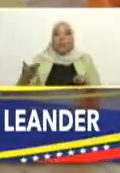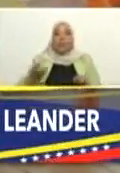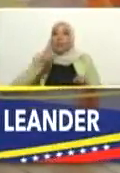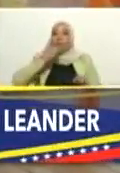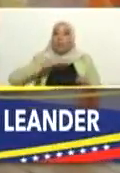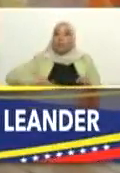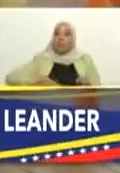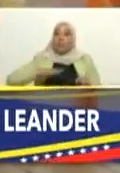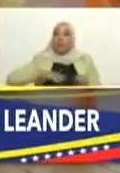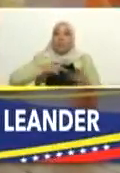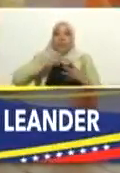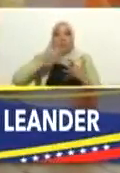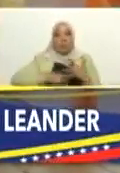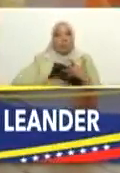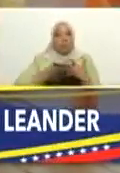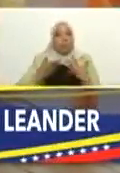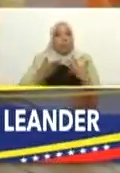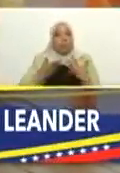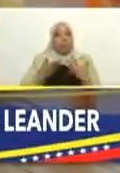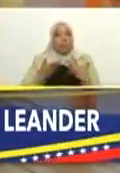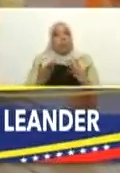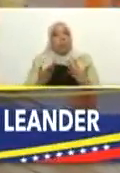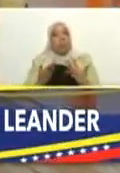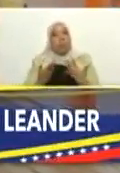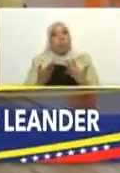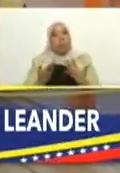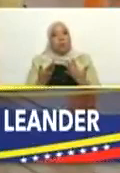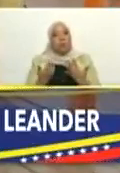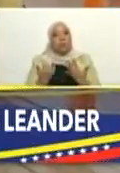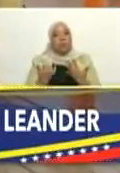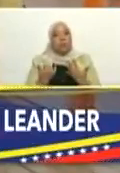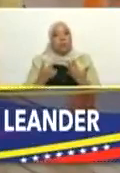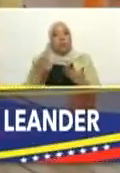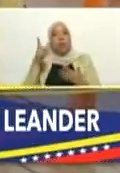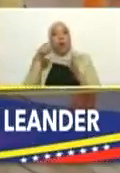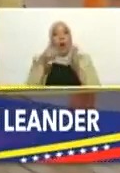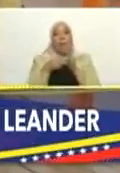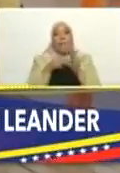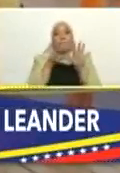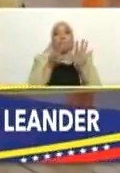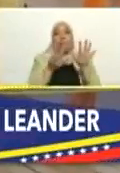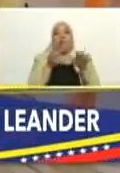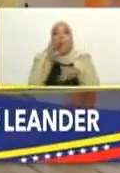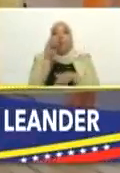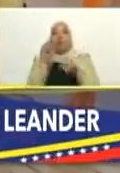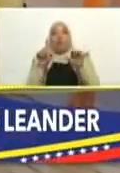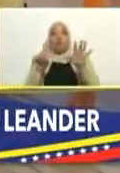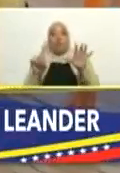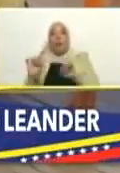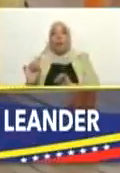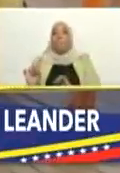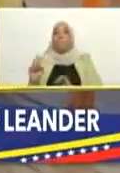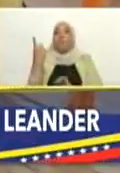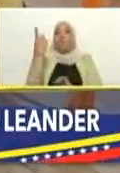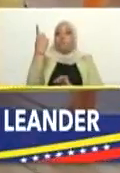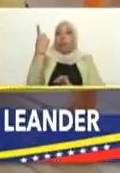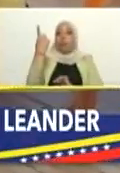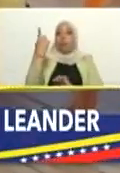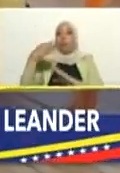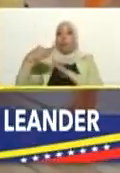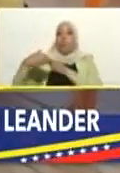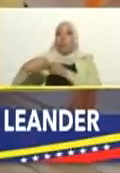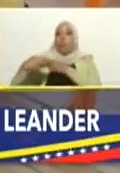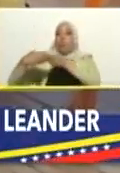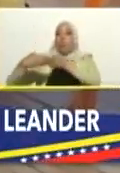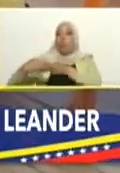de este barco, que fue, viene de 1806, surcó, el primer barco que surcó las